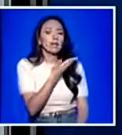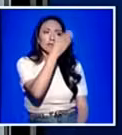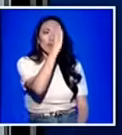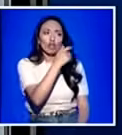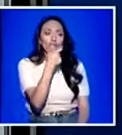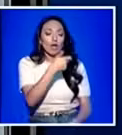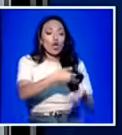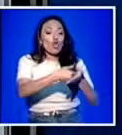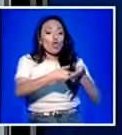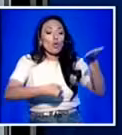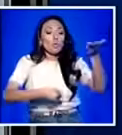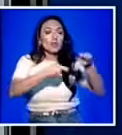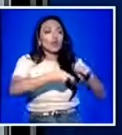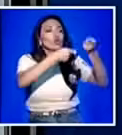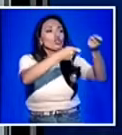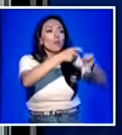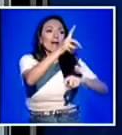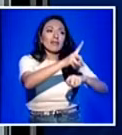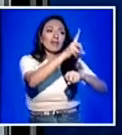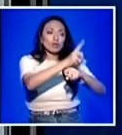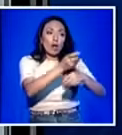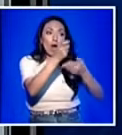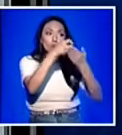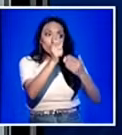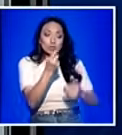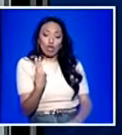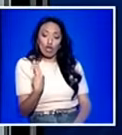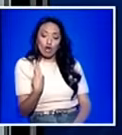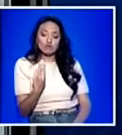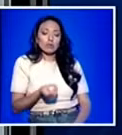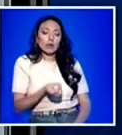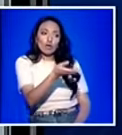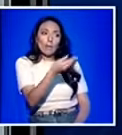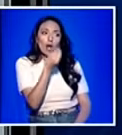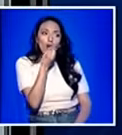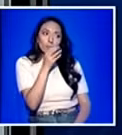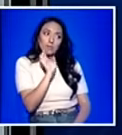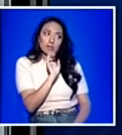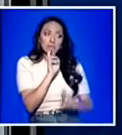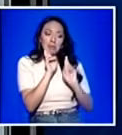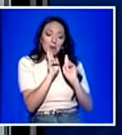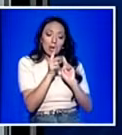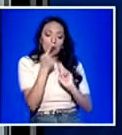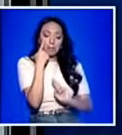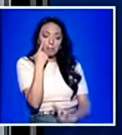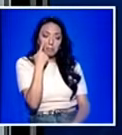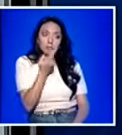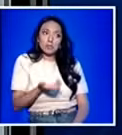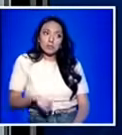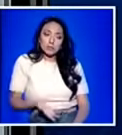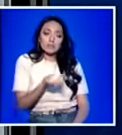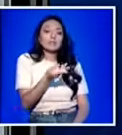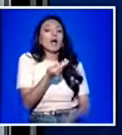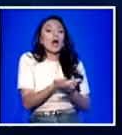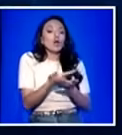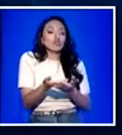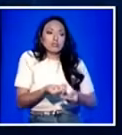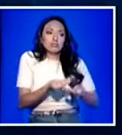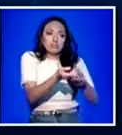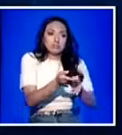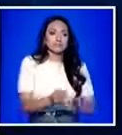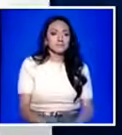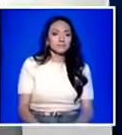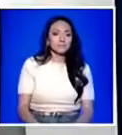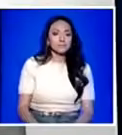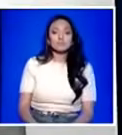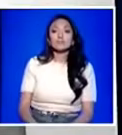un documento para el Arévalo a ver si nos autoriza solo a los dos a pasar la comida. A ver si nos metes ficha para ir traer todos los días de guardia. Mendoza